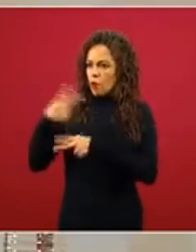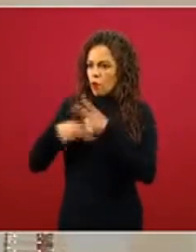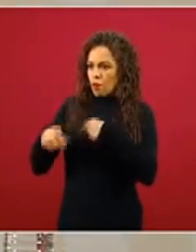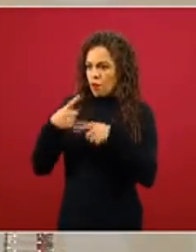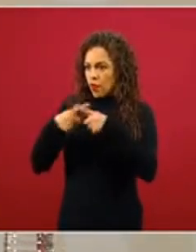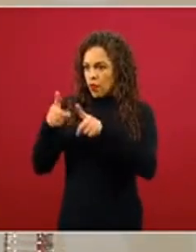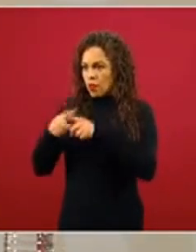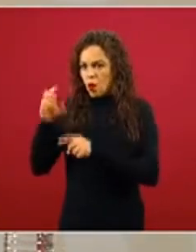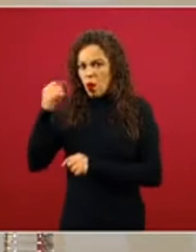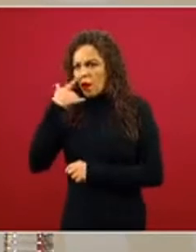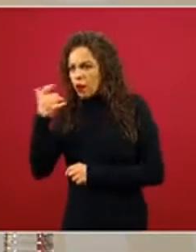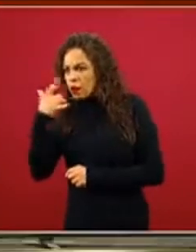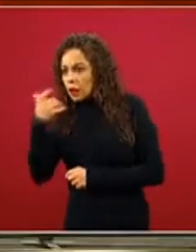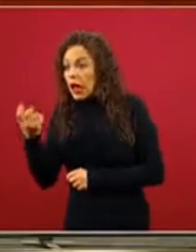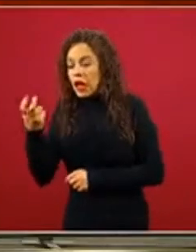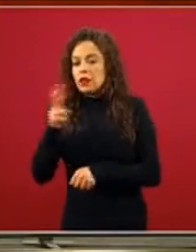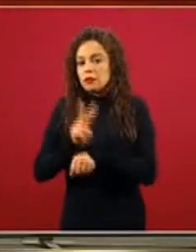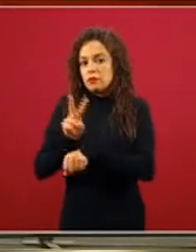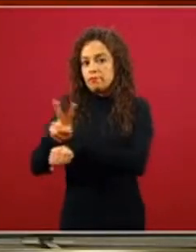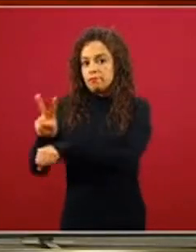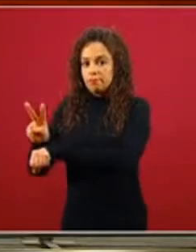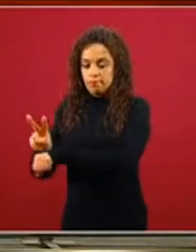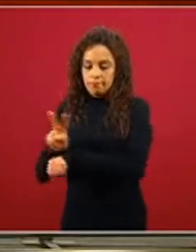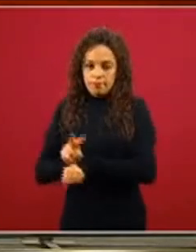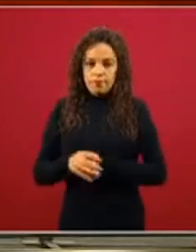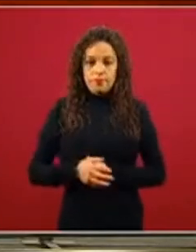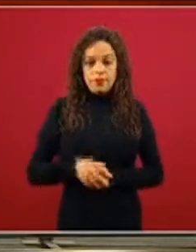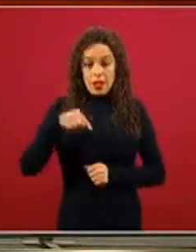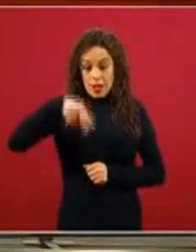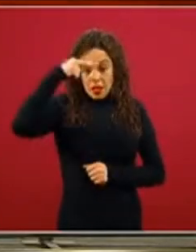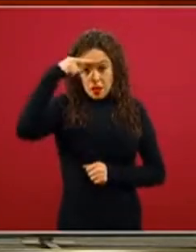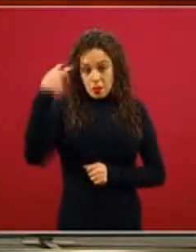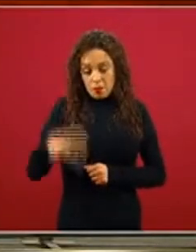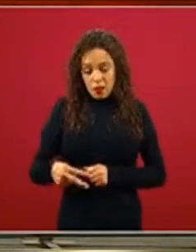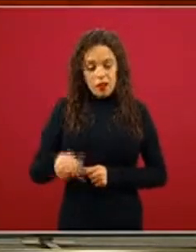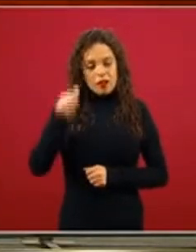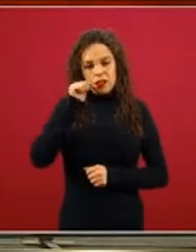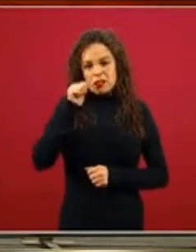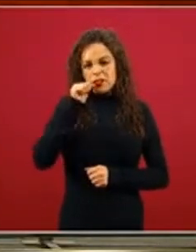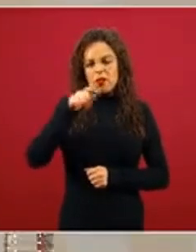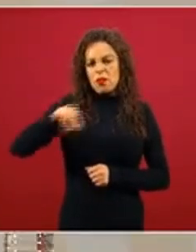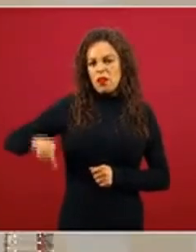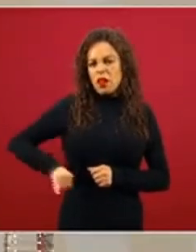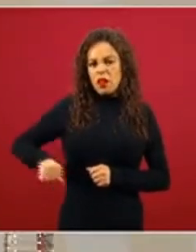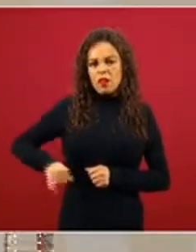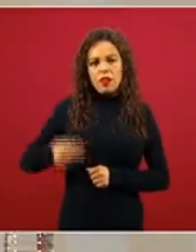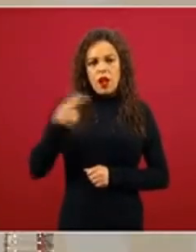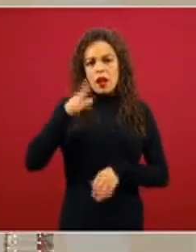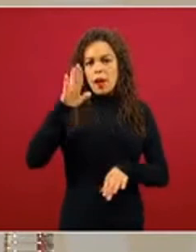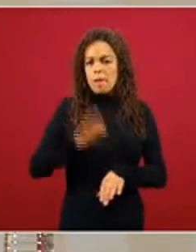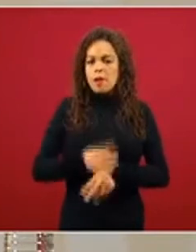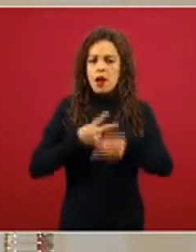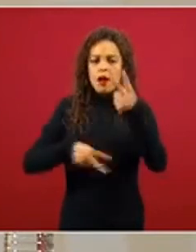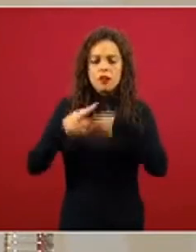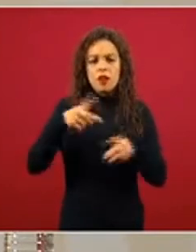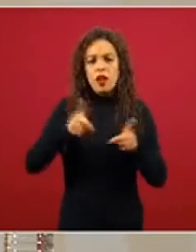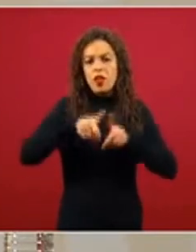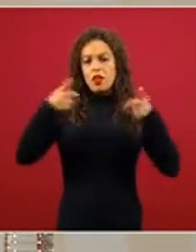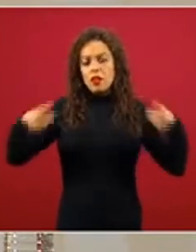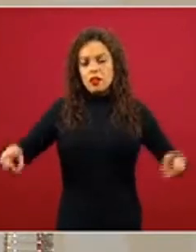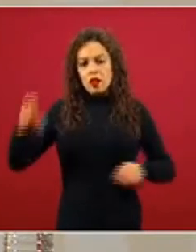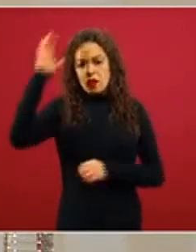dicho todo esto, les comento que México siempre ha estado interesado en el desarrollo de conocimiento científico para distintos tipos de